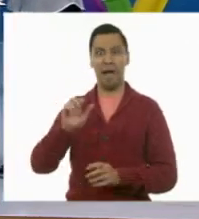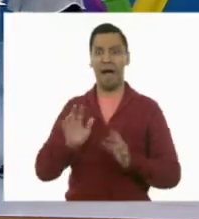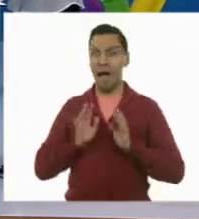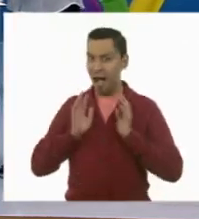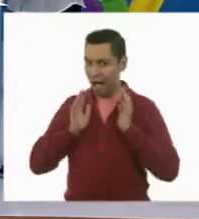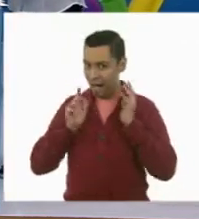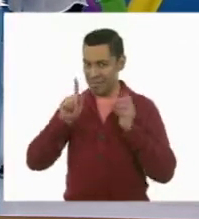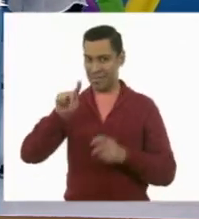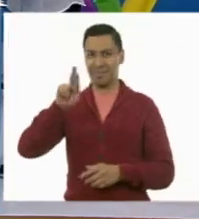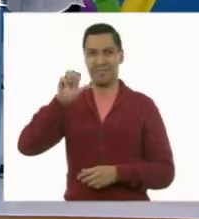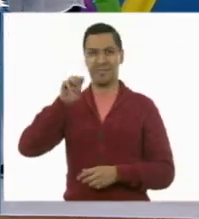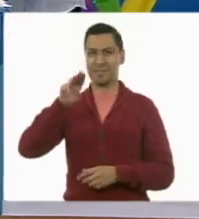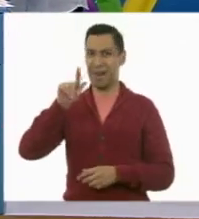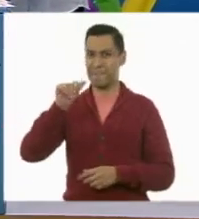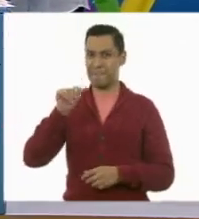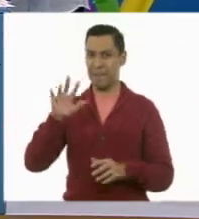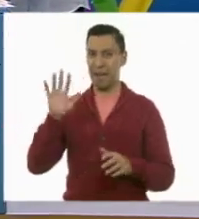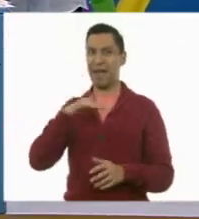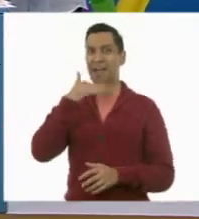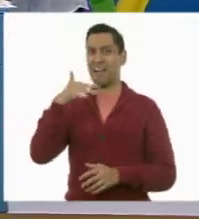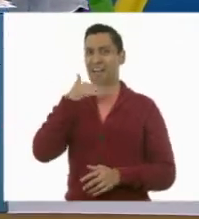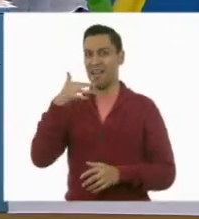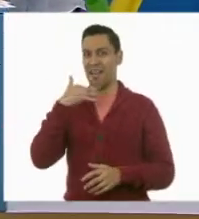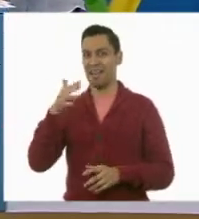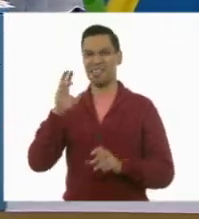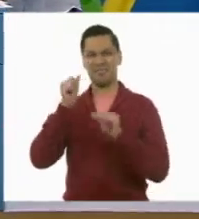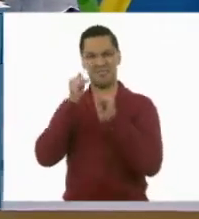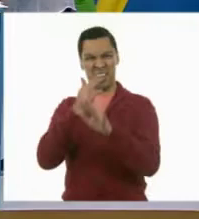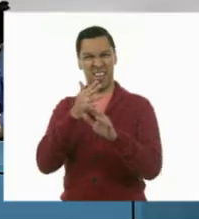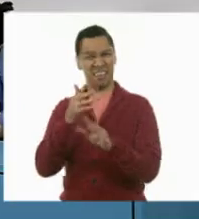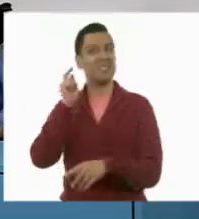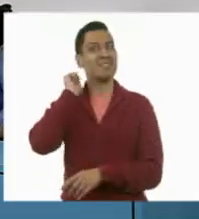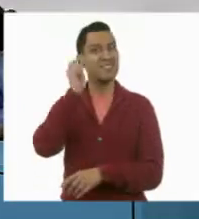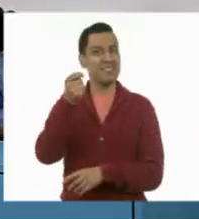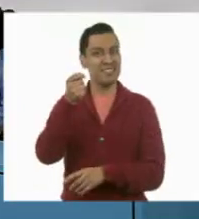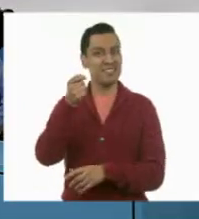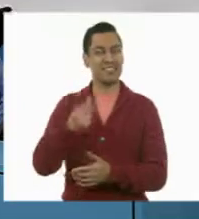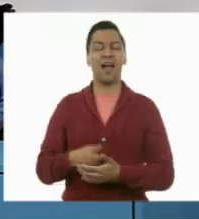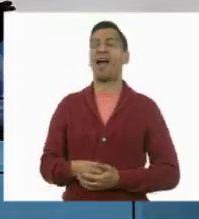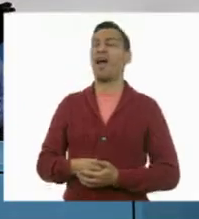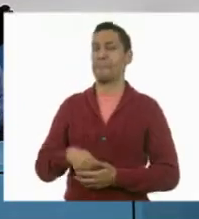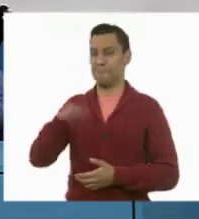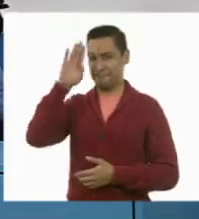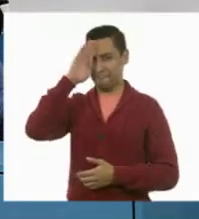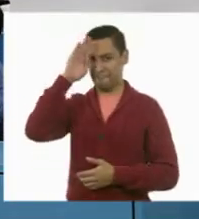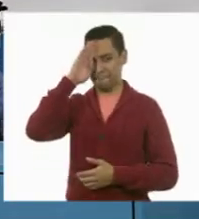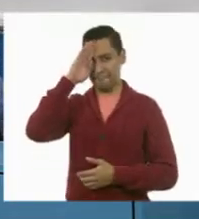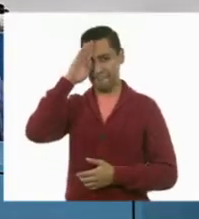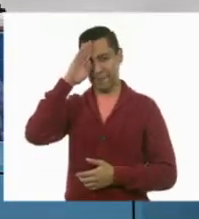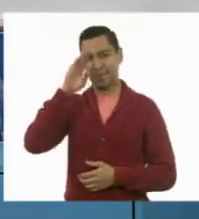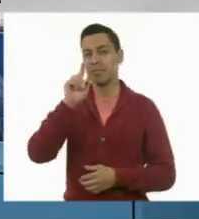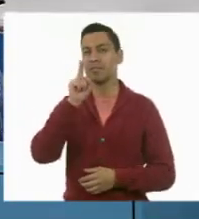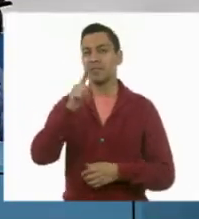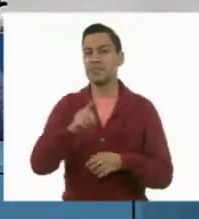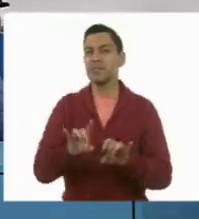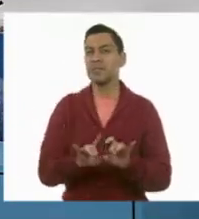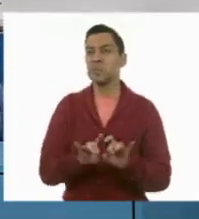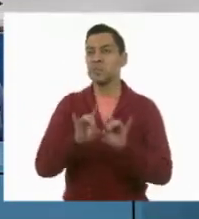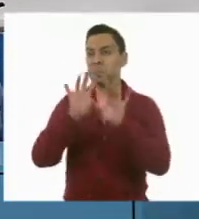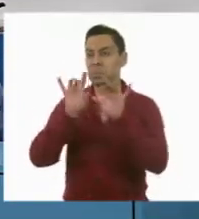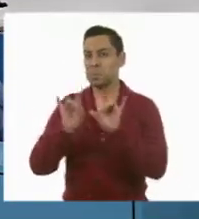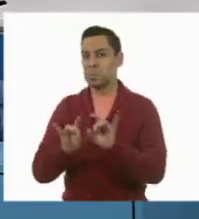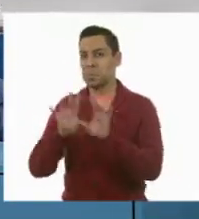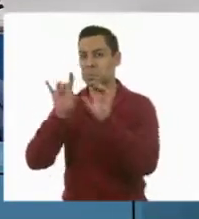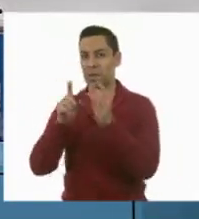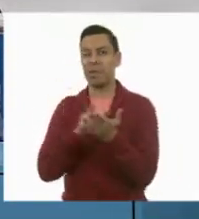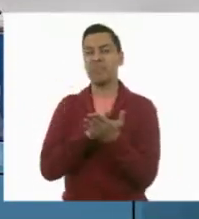vamos a pegar y mientras lo pegamos, te invito a que pienses en situaciones para que algunos de nuestros